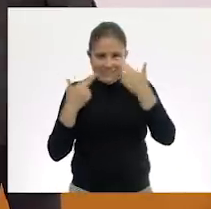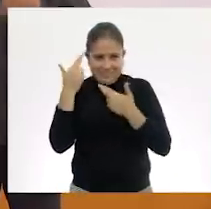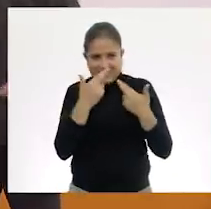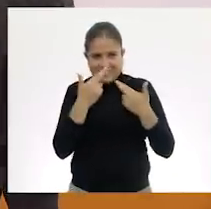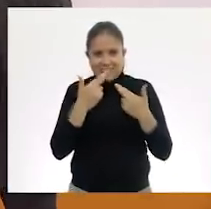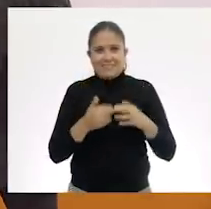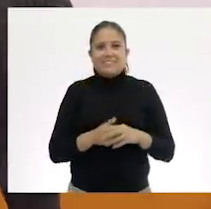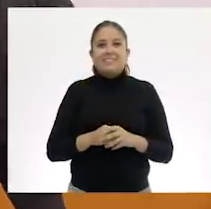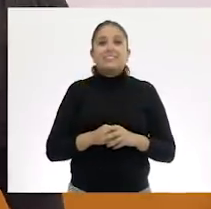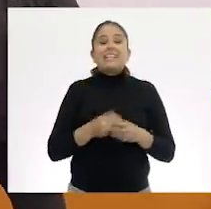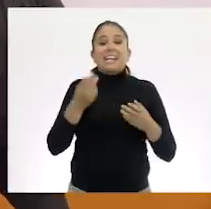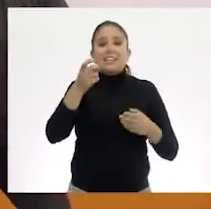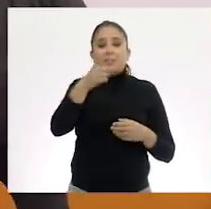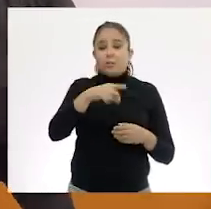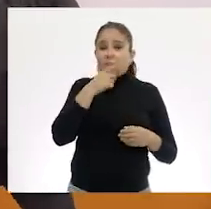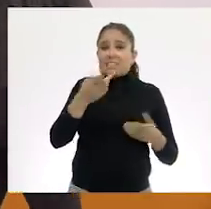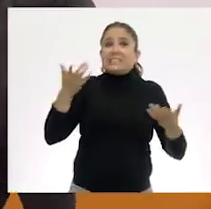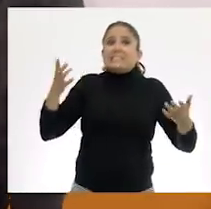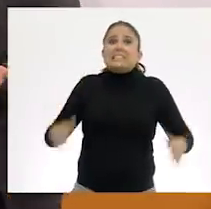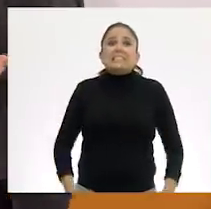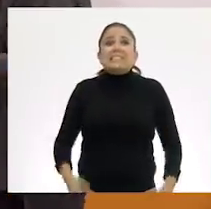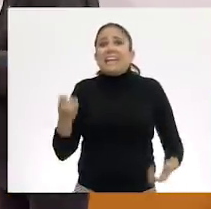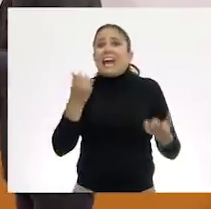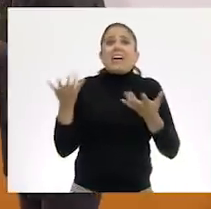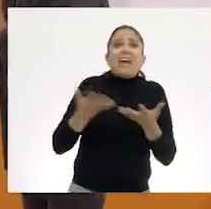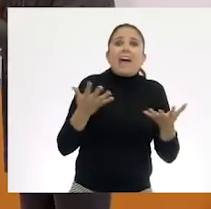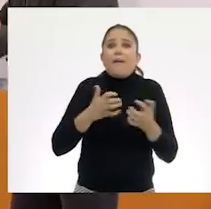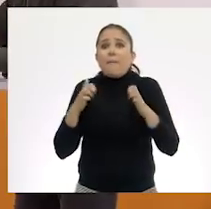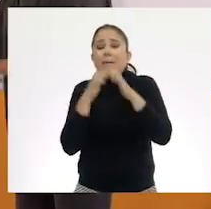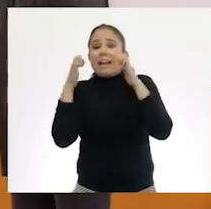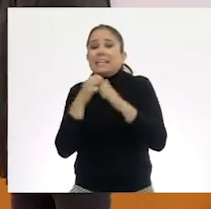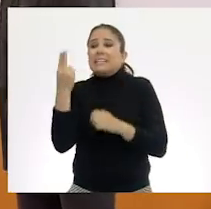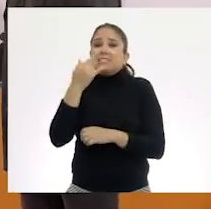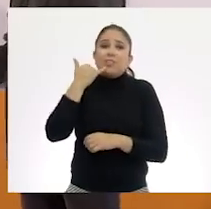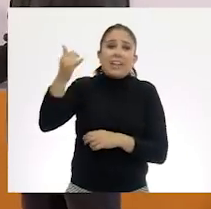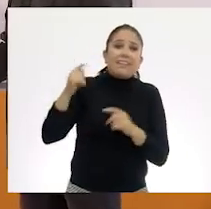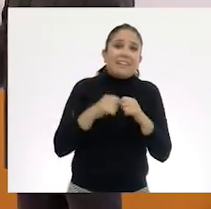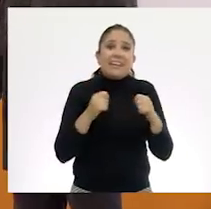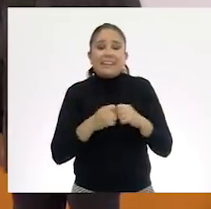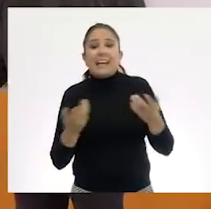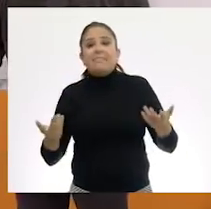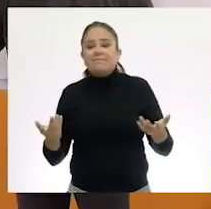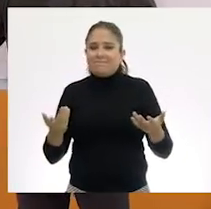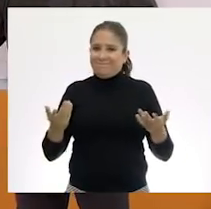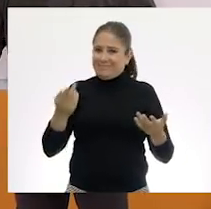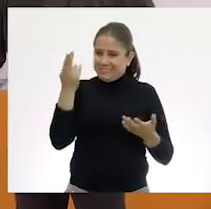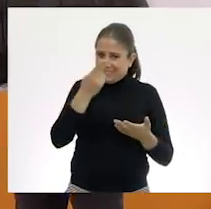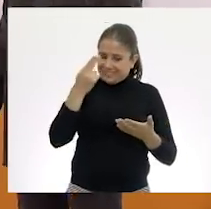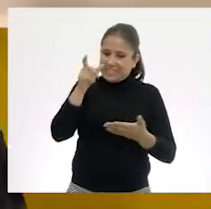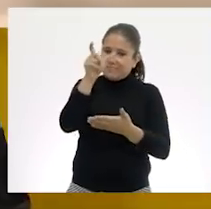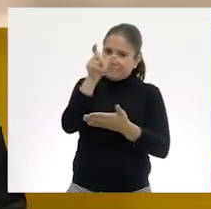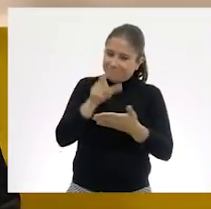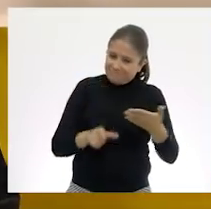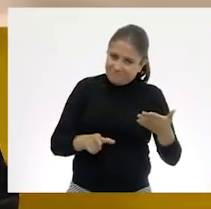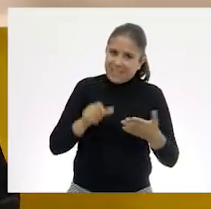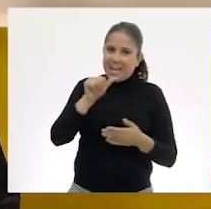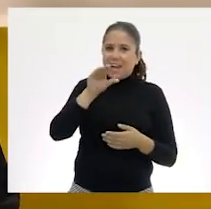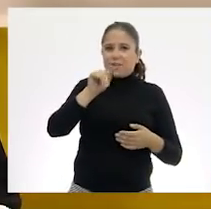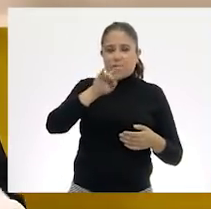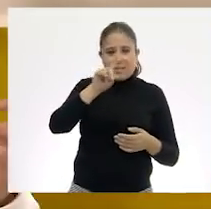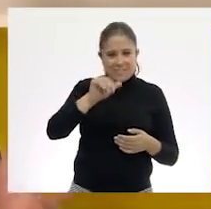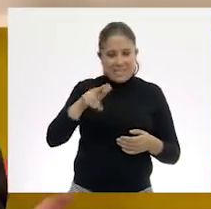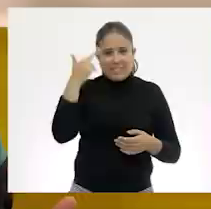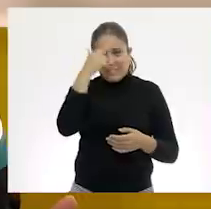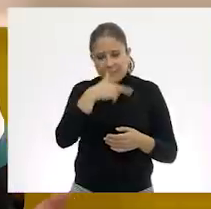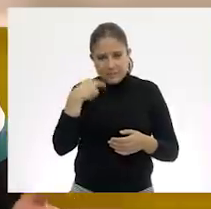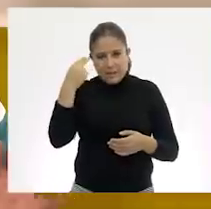de verificarlo. Y entonces tú vas a decir, ¿y ahora qué hago con mi emergencia? Tengo que localizar a mi tía. Y entonces tratamos de hablar y que no estén. Por eso es muy importante verificar